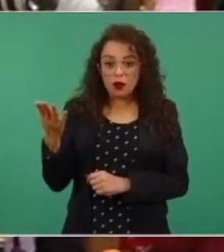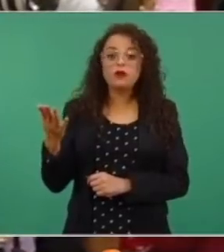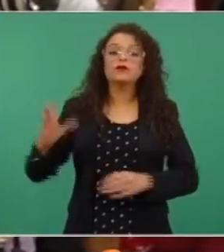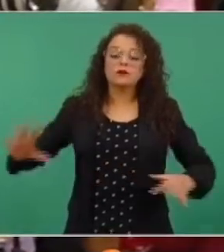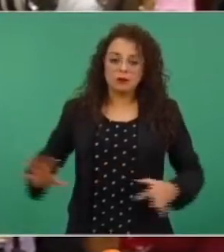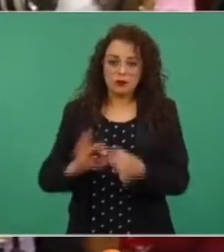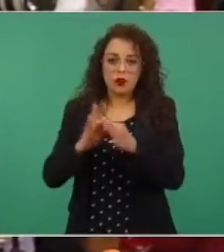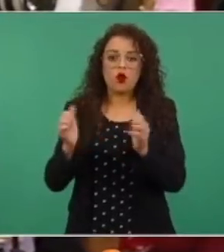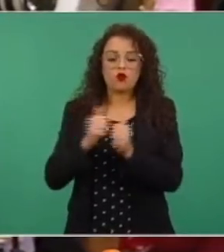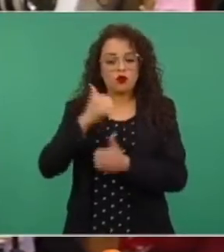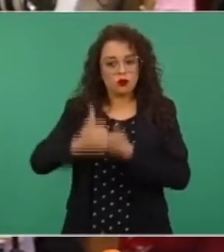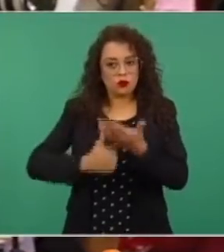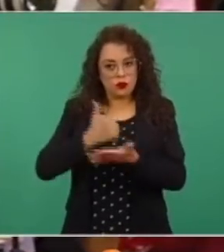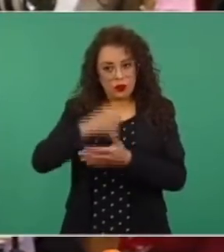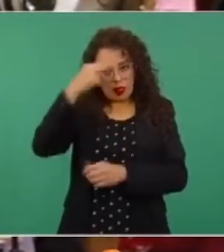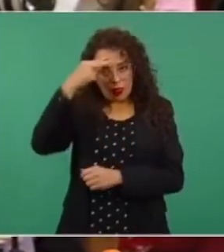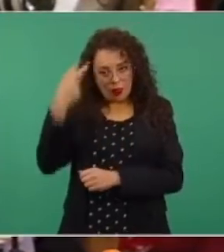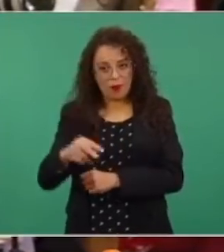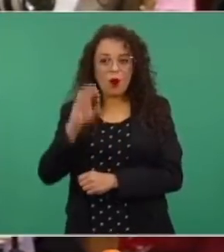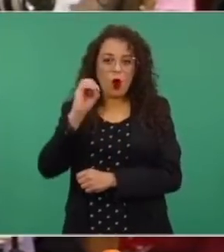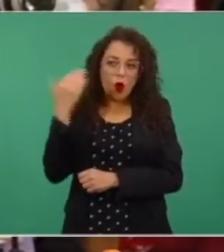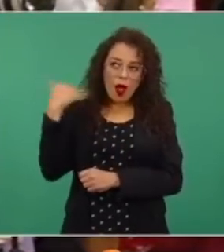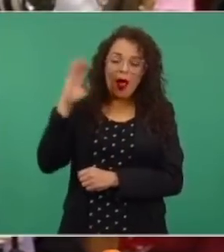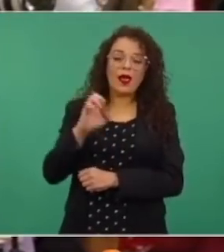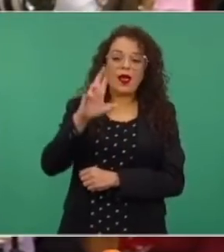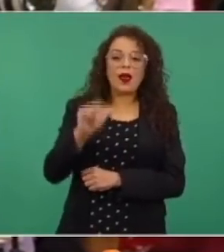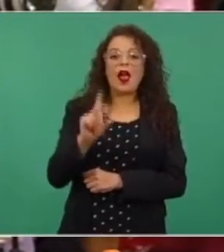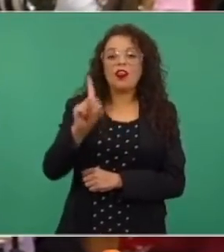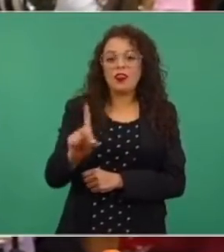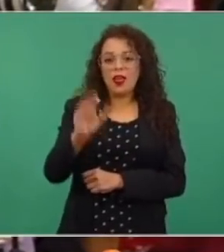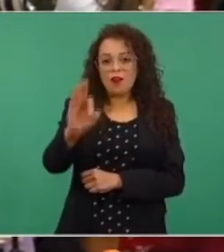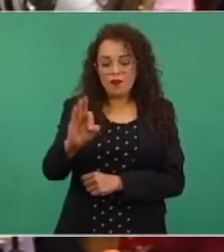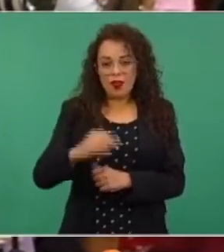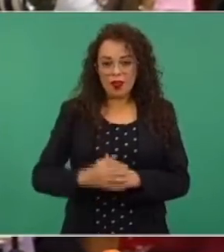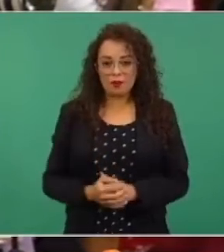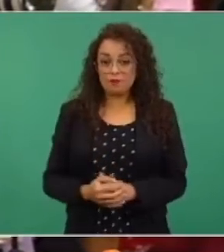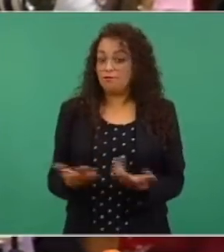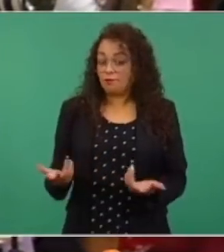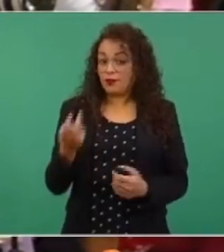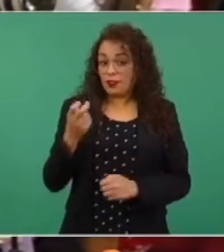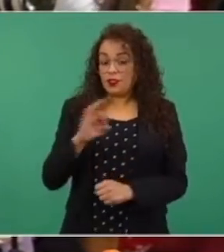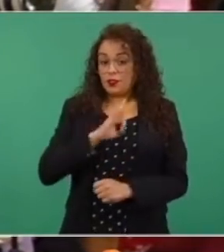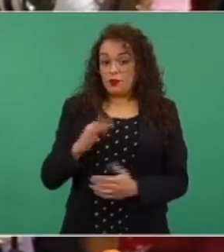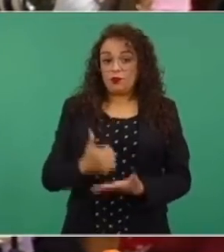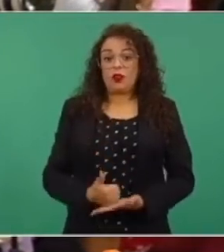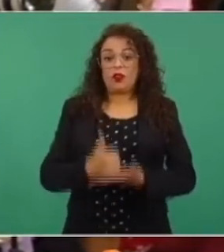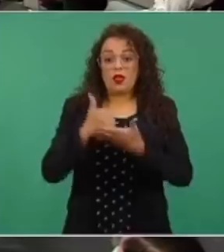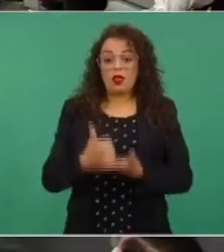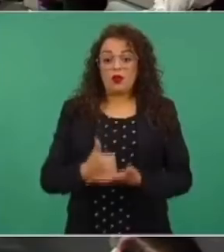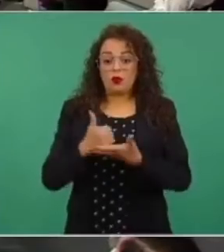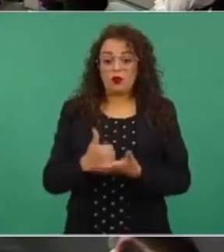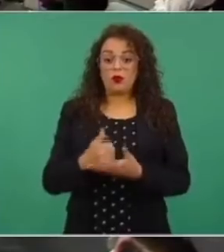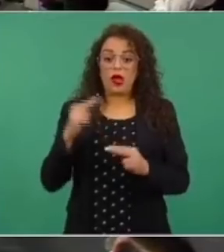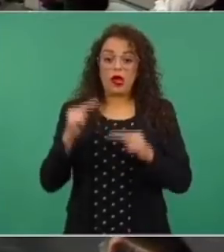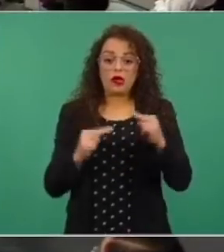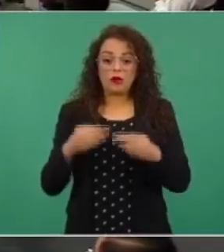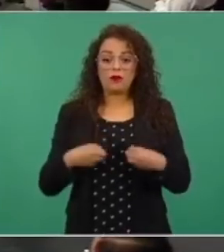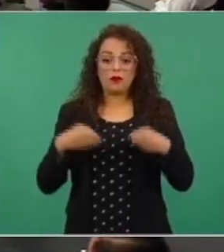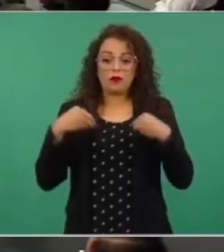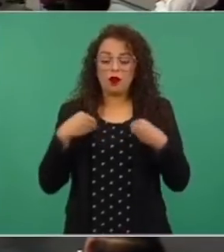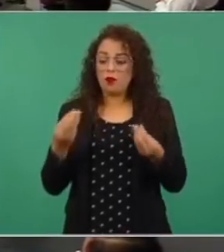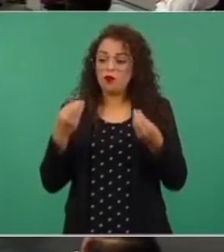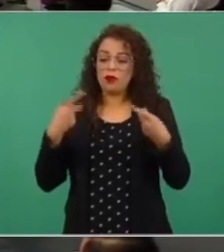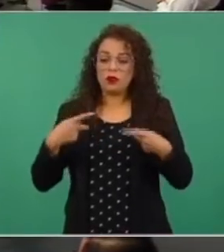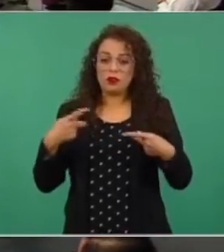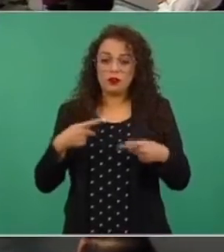de México o al DF. Si es que se contempla alguna posibilidad, también eso ayudaría mucho al nivel de vida de muchas personas, entre ellos Ecatepec,